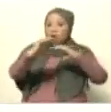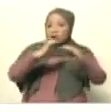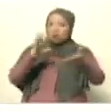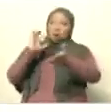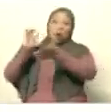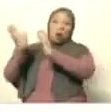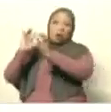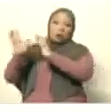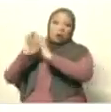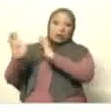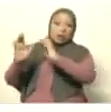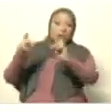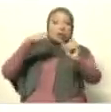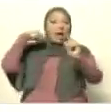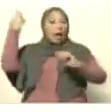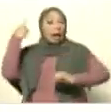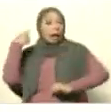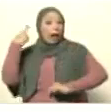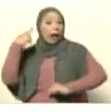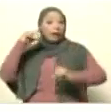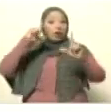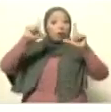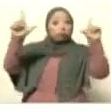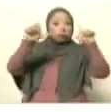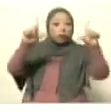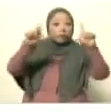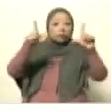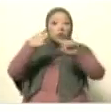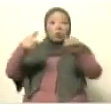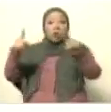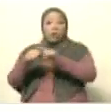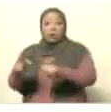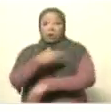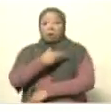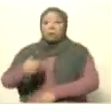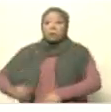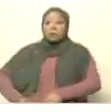vicepresidente del Partido Socialista Unido de Venezuela, Diosdado Cabello Rondón.